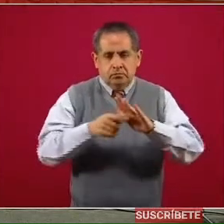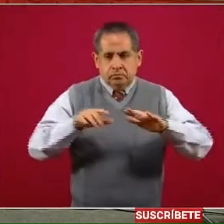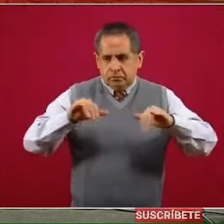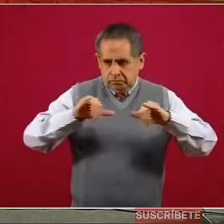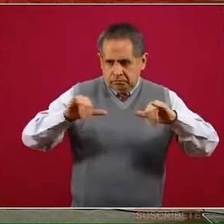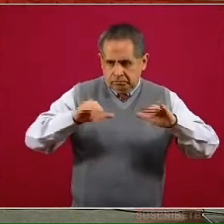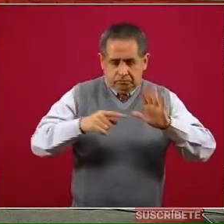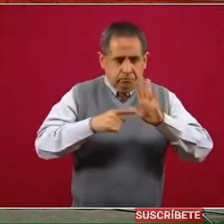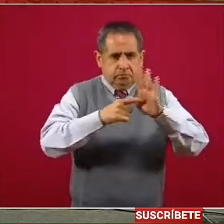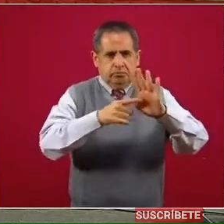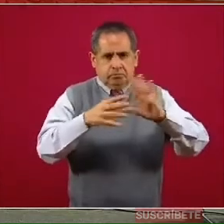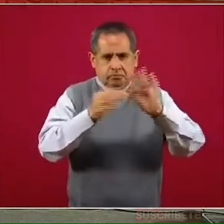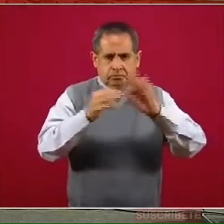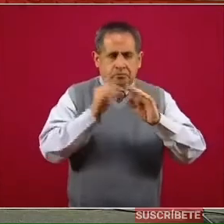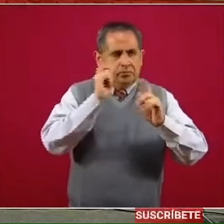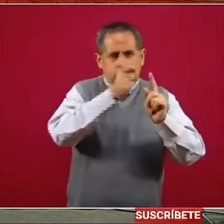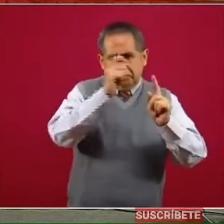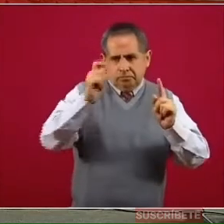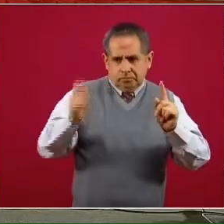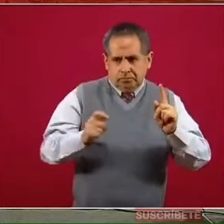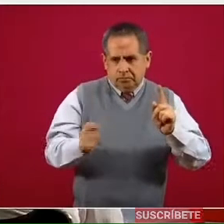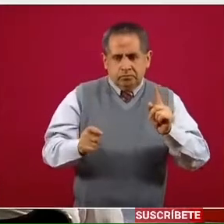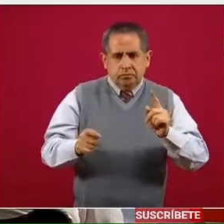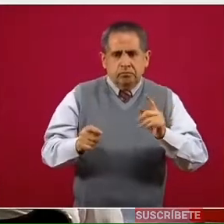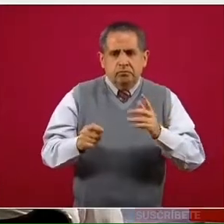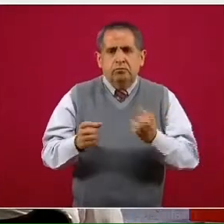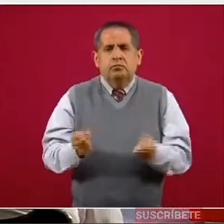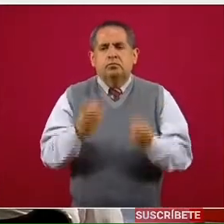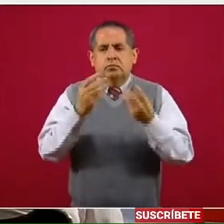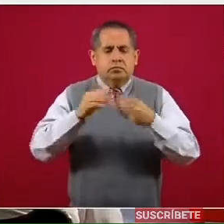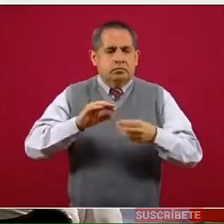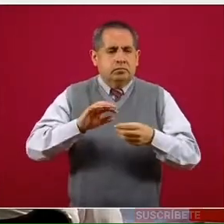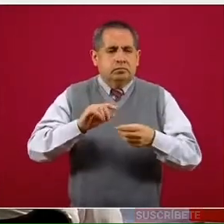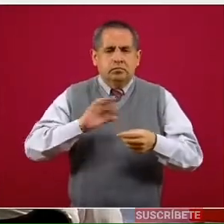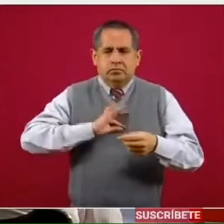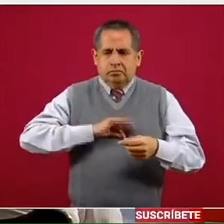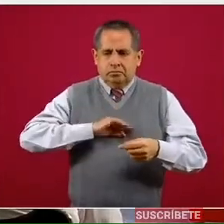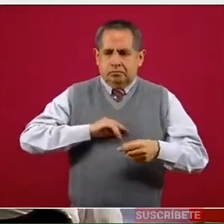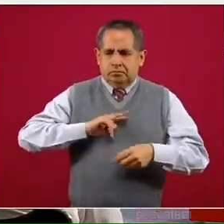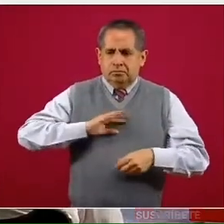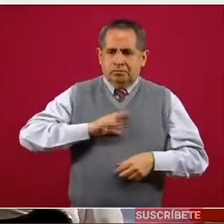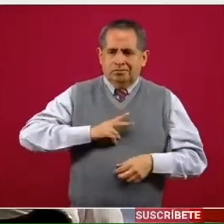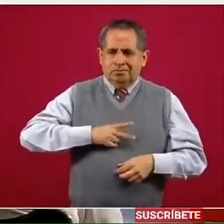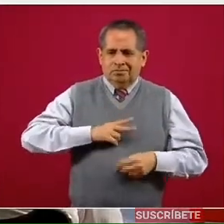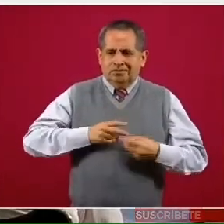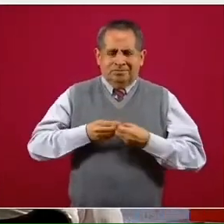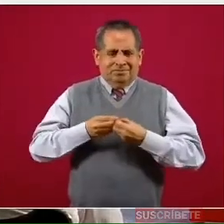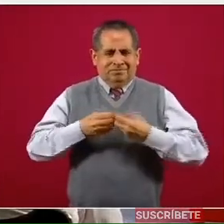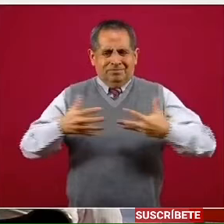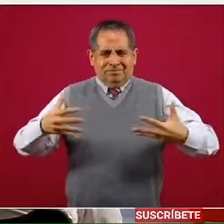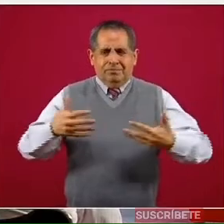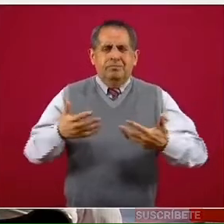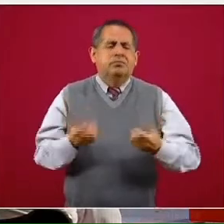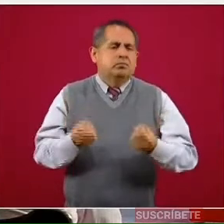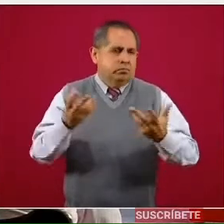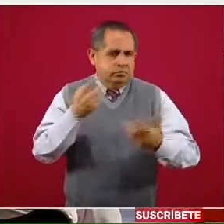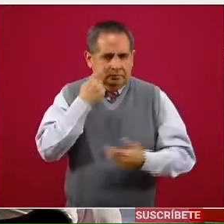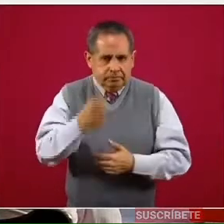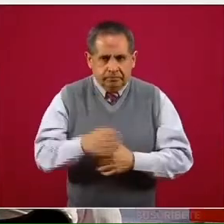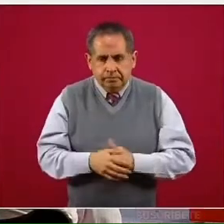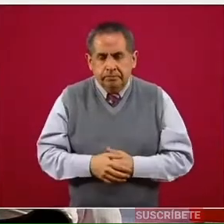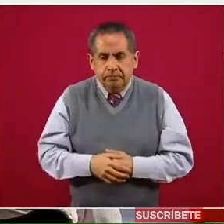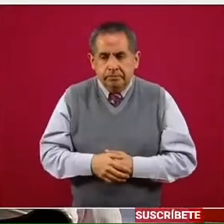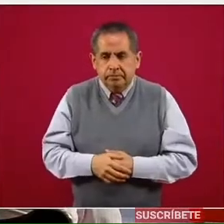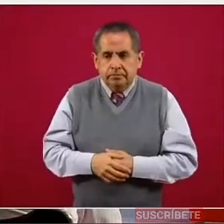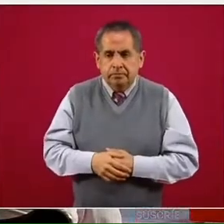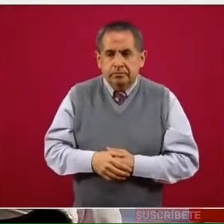mapa y las gráficas del número de reproducción, del número de contagios. Vean ustedes, vamos a representar,